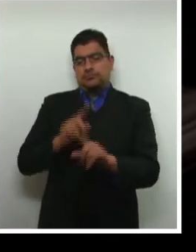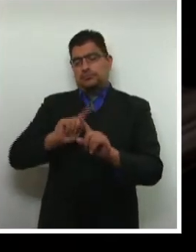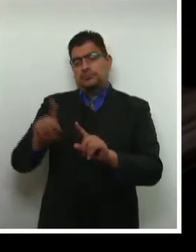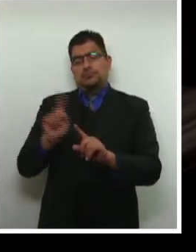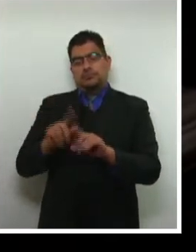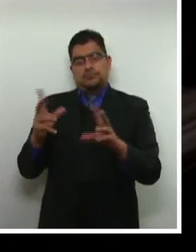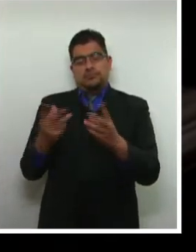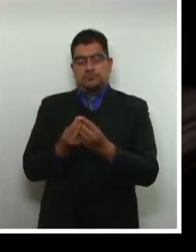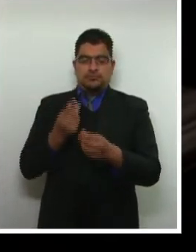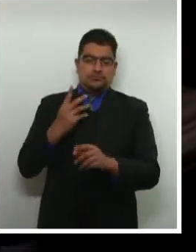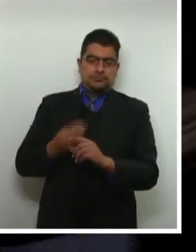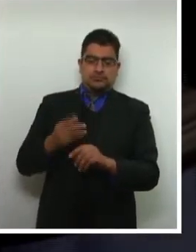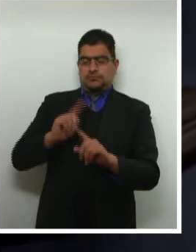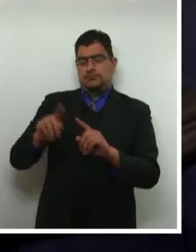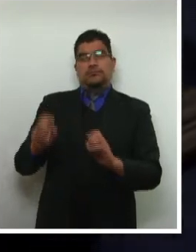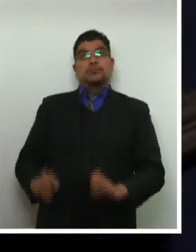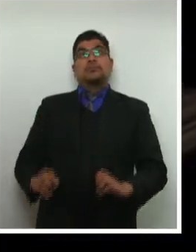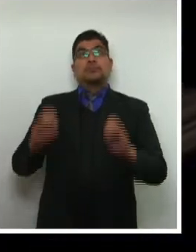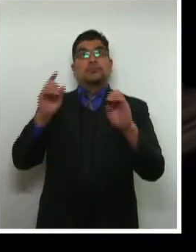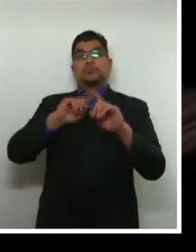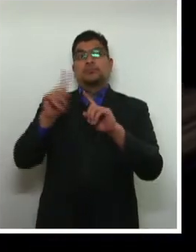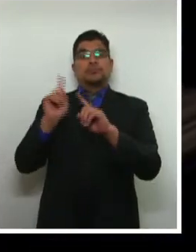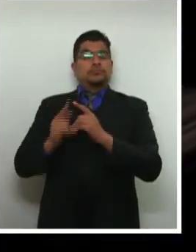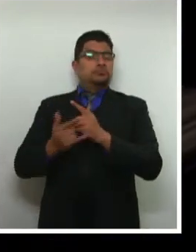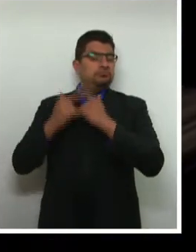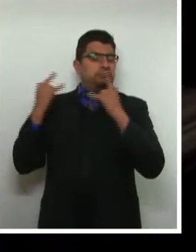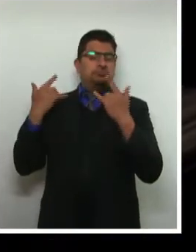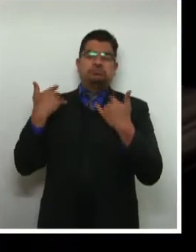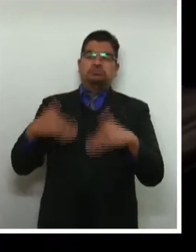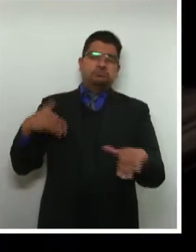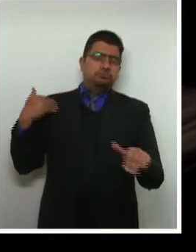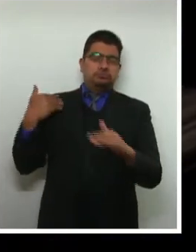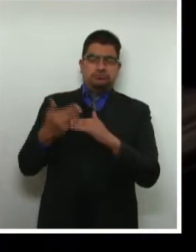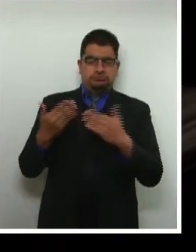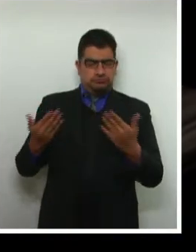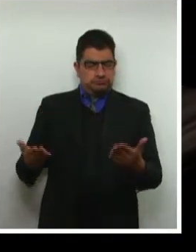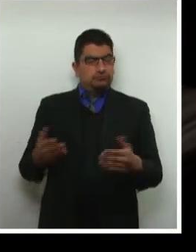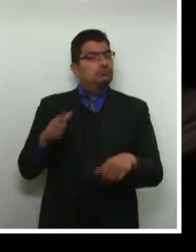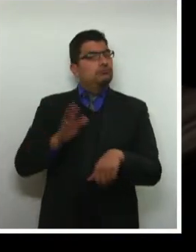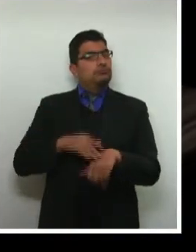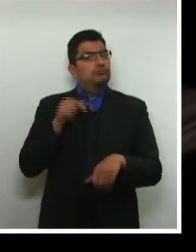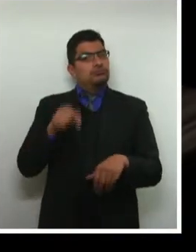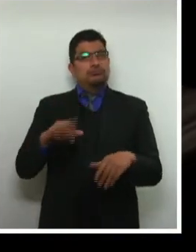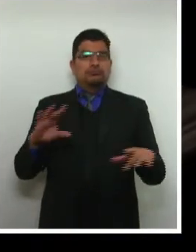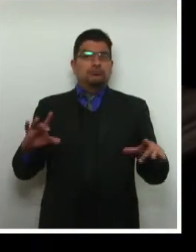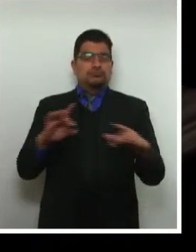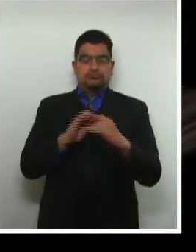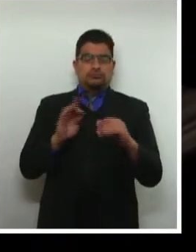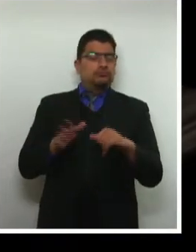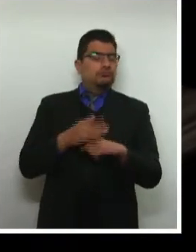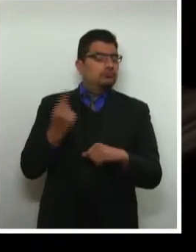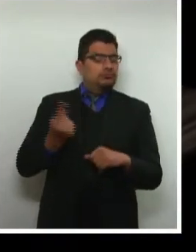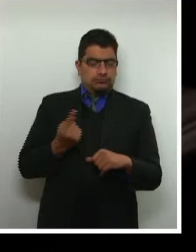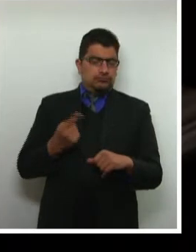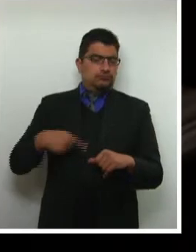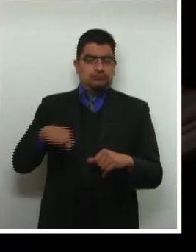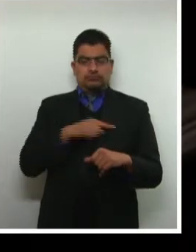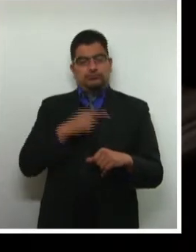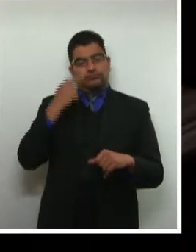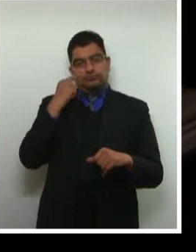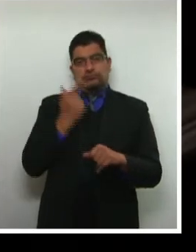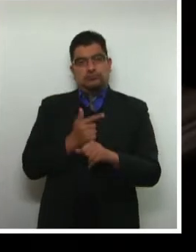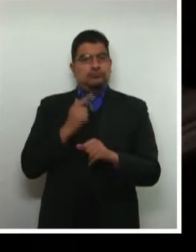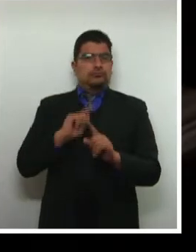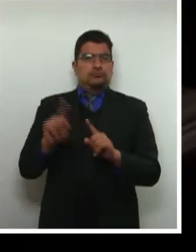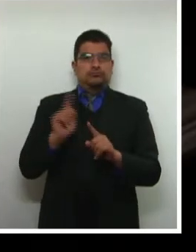y conservación de inmuebles y monumentos históricos. ¿Por qué estábamos generando esta redacción? Porque nos hemos encontrado